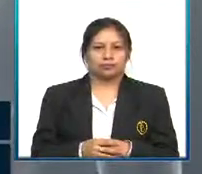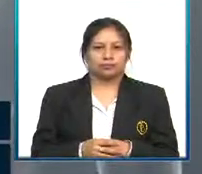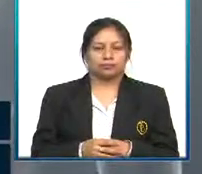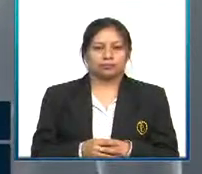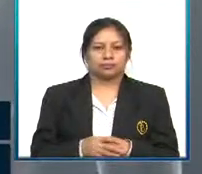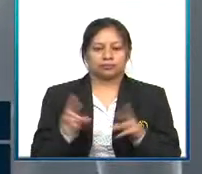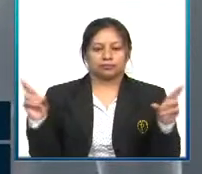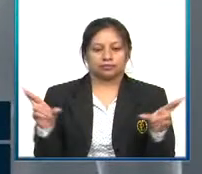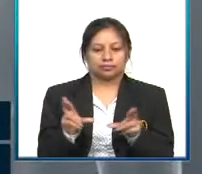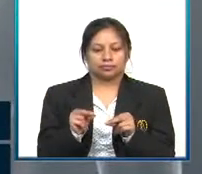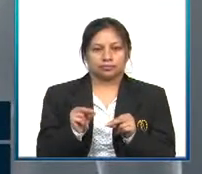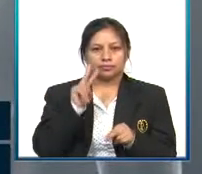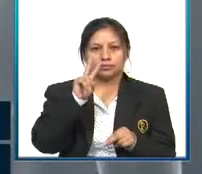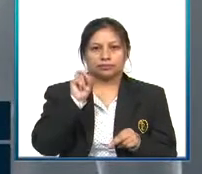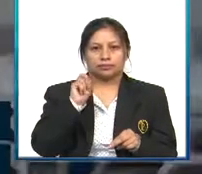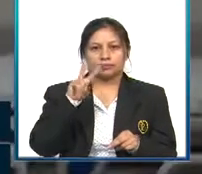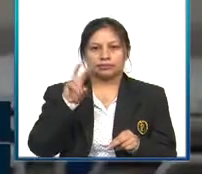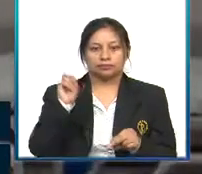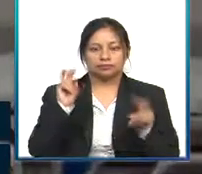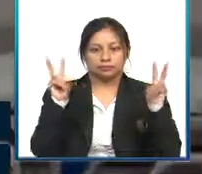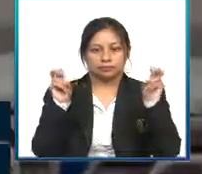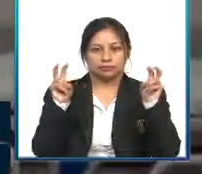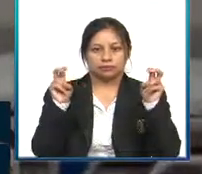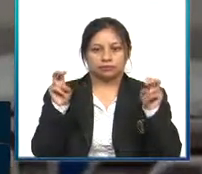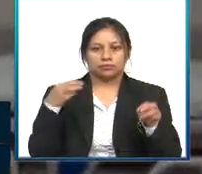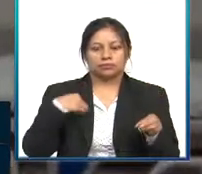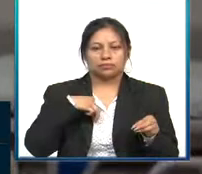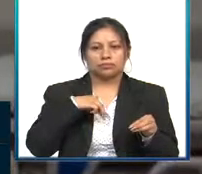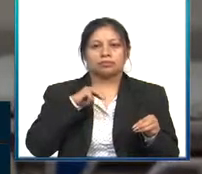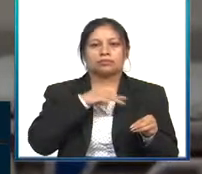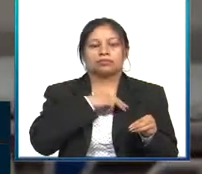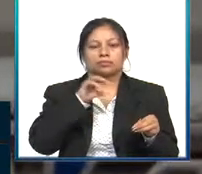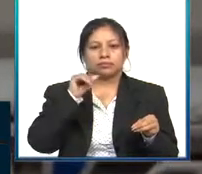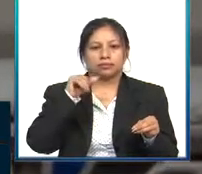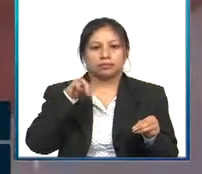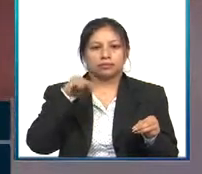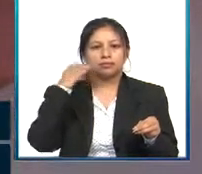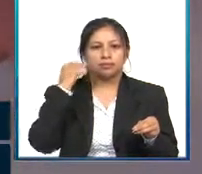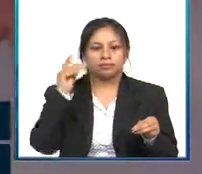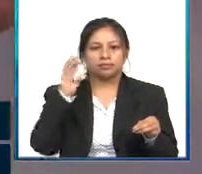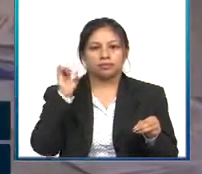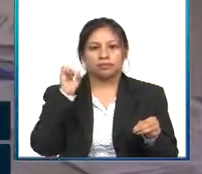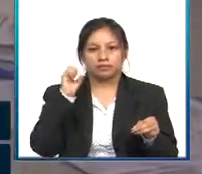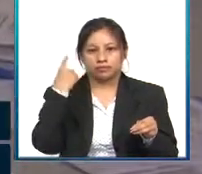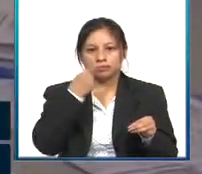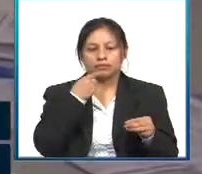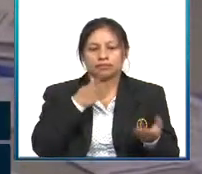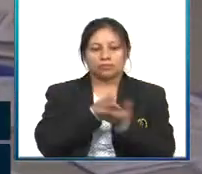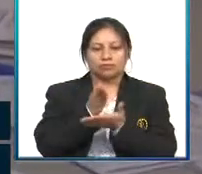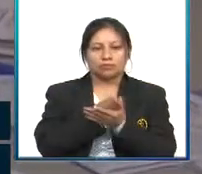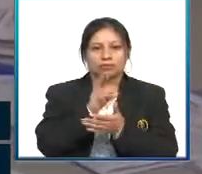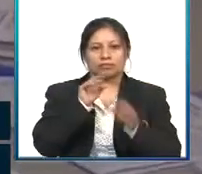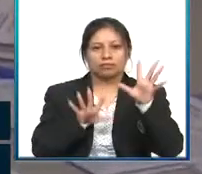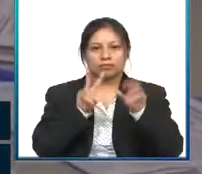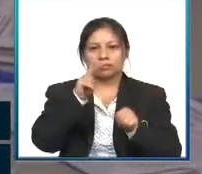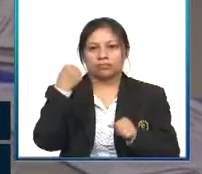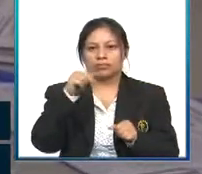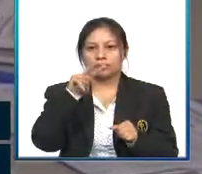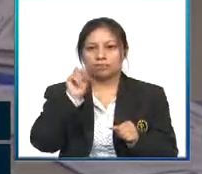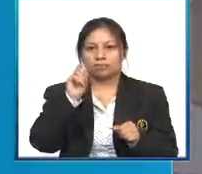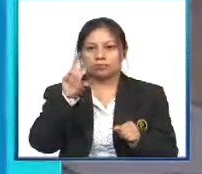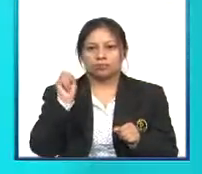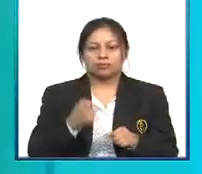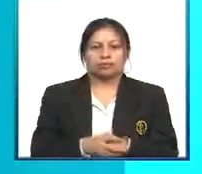En nuestro resumen 2020, el titular del MIDES, Raúl Romero, habla de los beneficios del Decreto 12-2020.